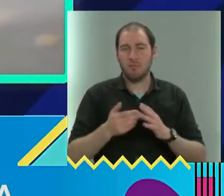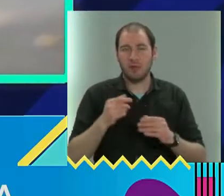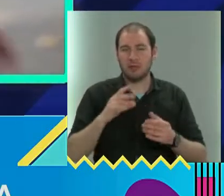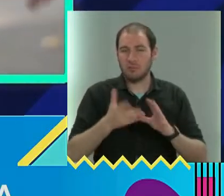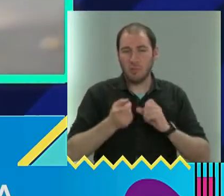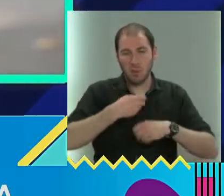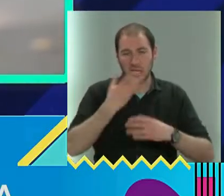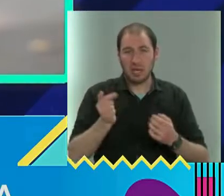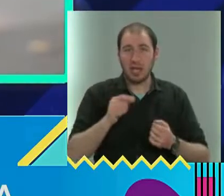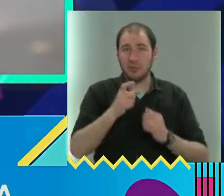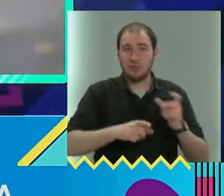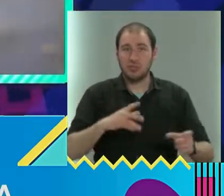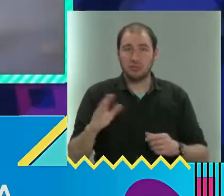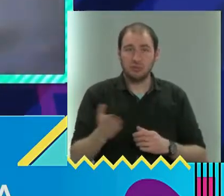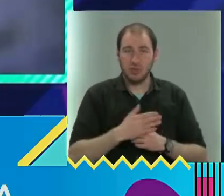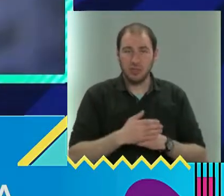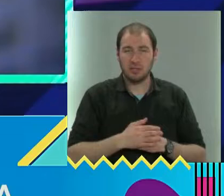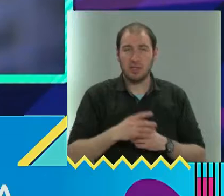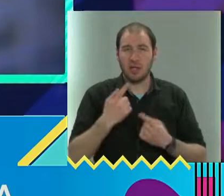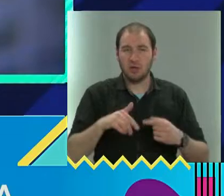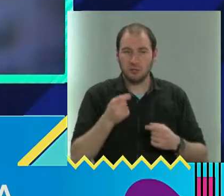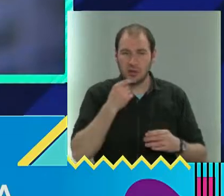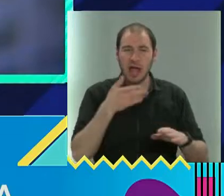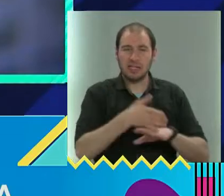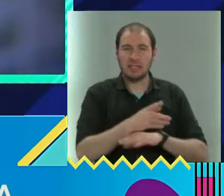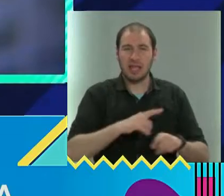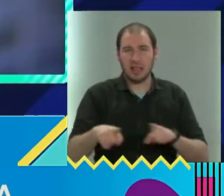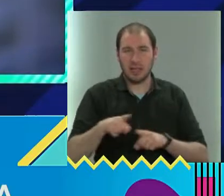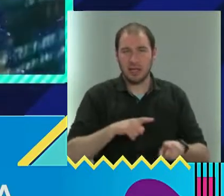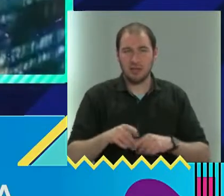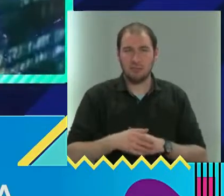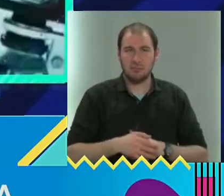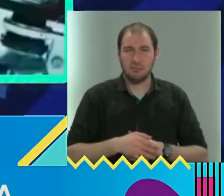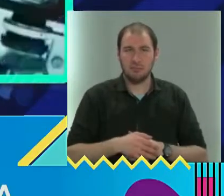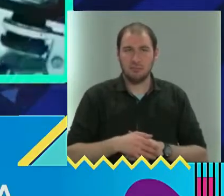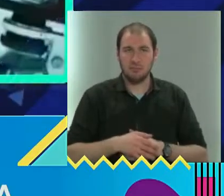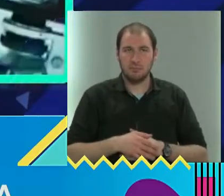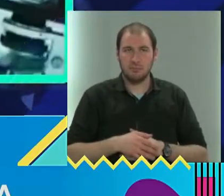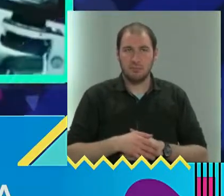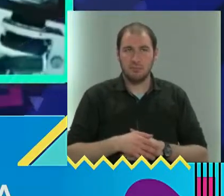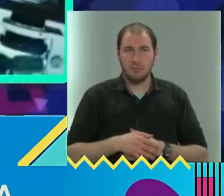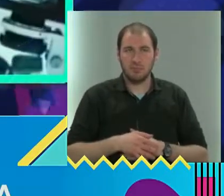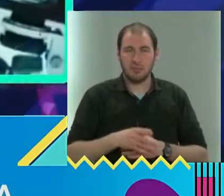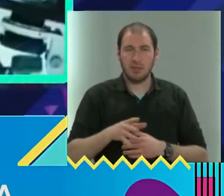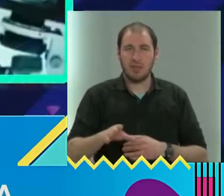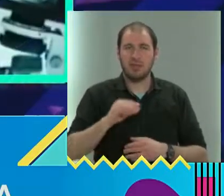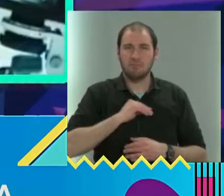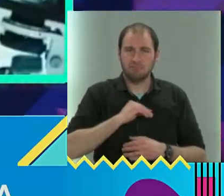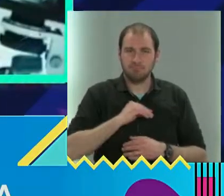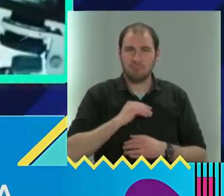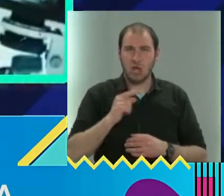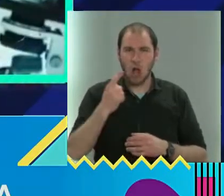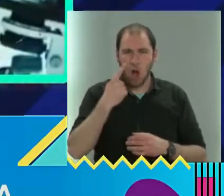formato, y hoy casi todo el mundo posee algún dispositivo para acceder a Internet y hacerse, digamos, poseedor